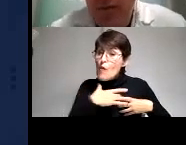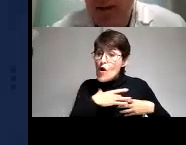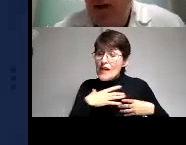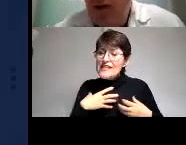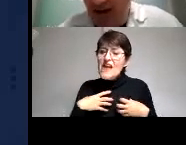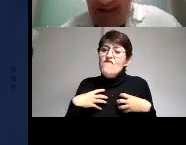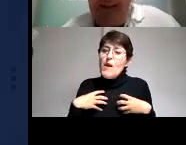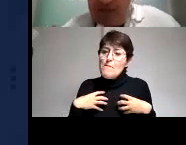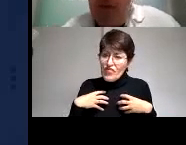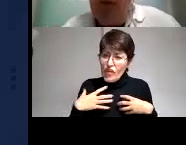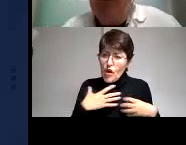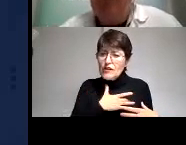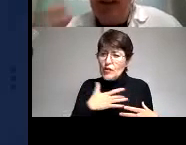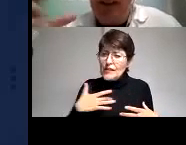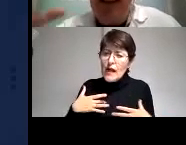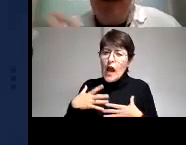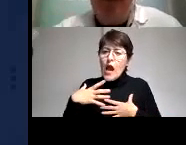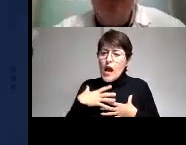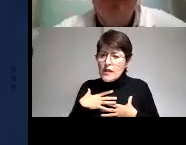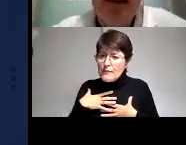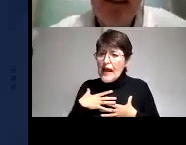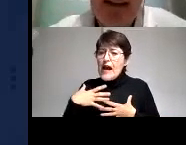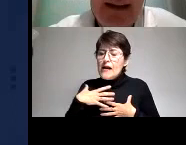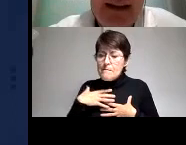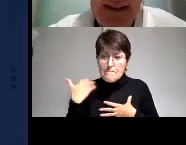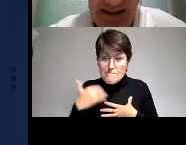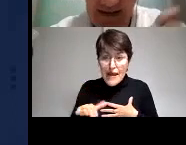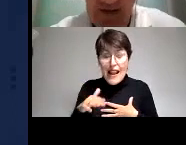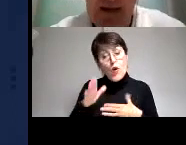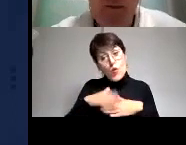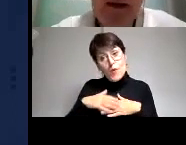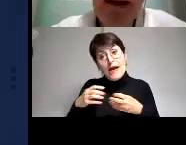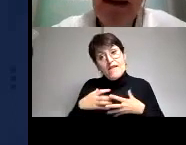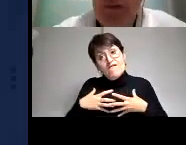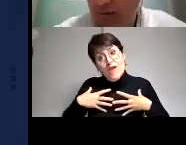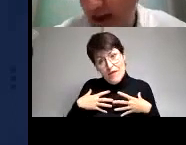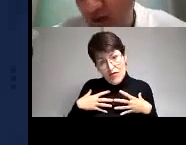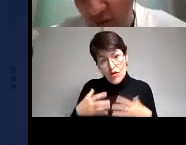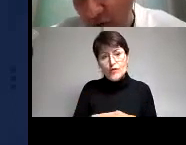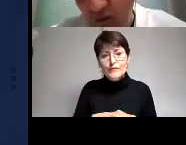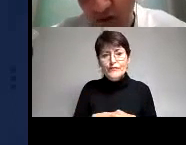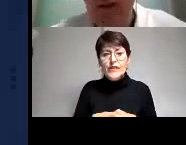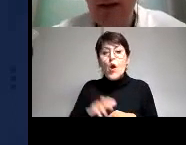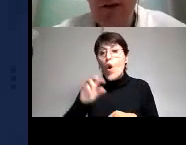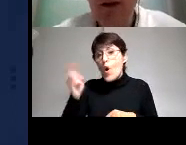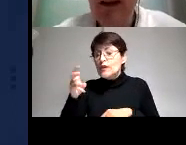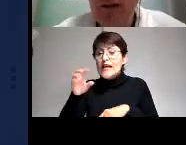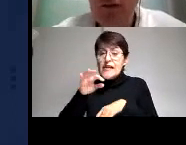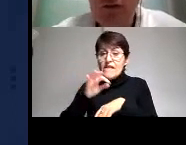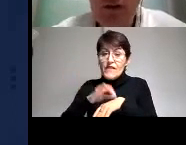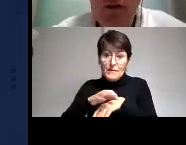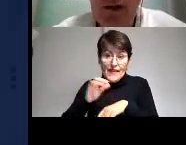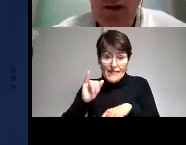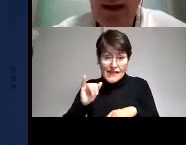proceso inflamatorio. O sea, detrás hay un proceso inflamatorio que es el que hace que se genere este espasmo. Las enfermedades autoinmunes son inflamatorias